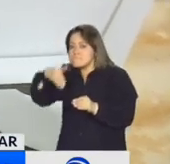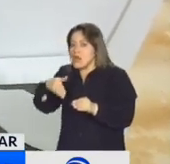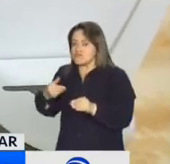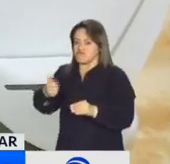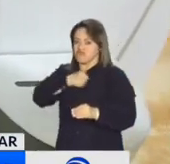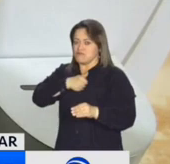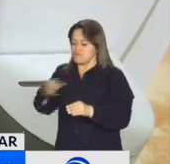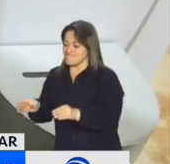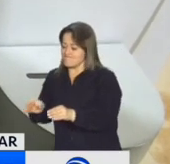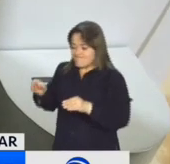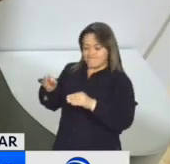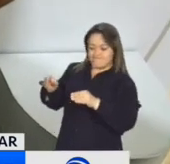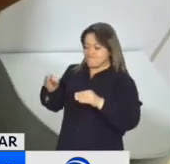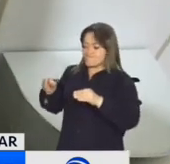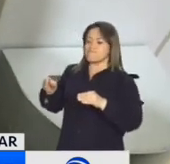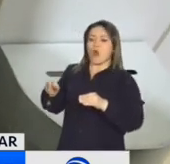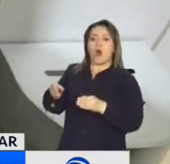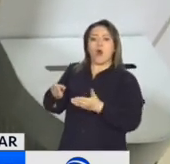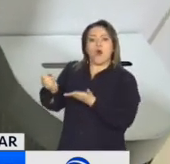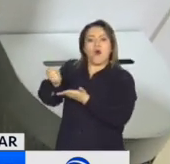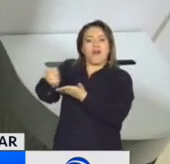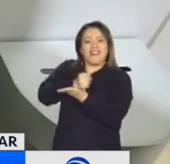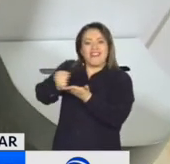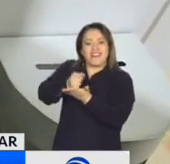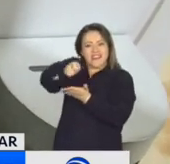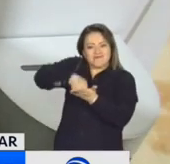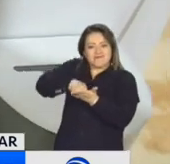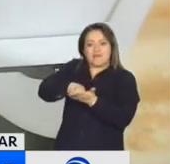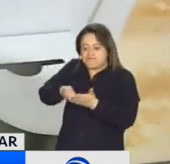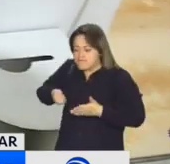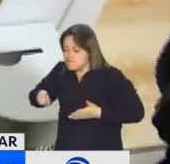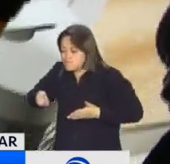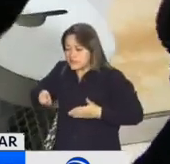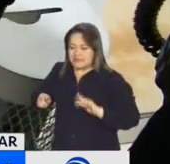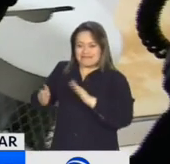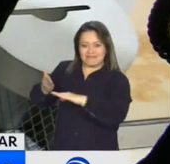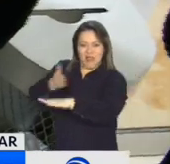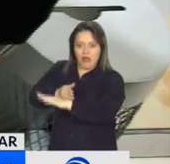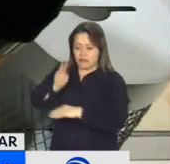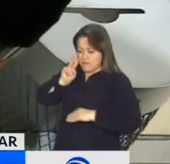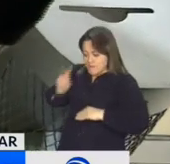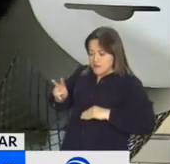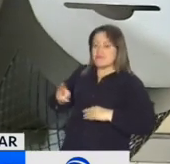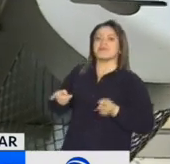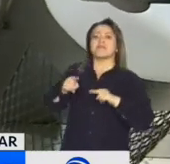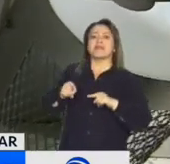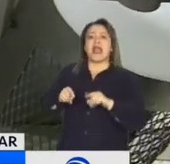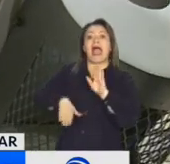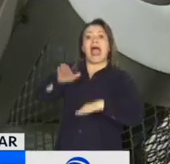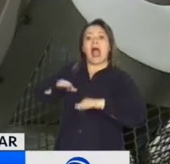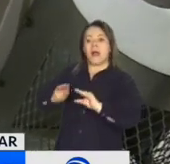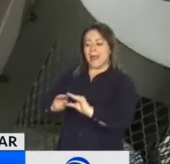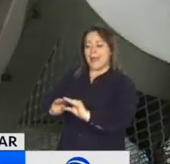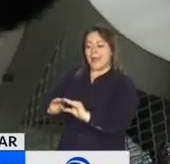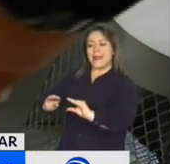ingresada de la tarjeta. Sobre todo una modalidad que utilizan mucho es el colocar un dispositivo,